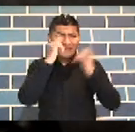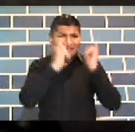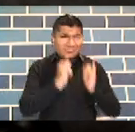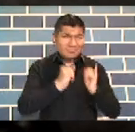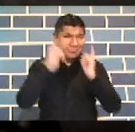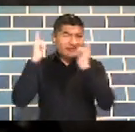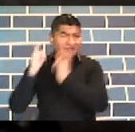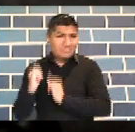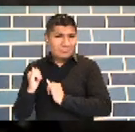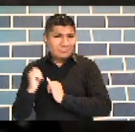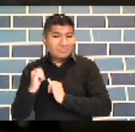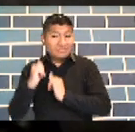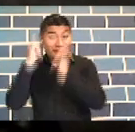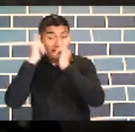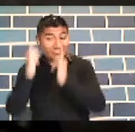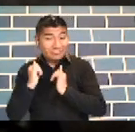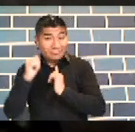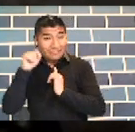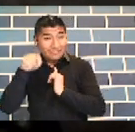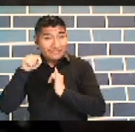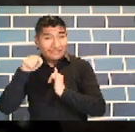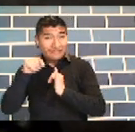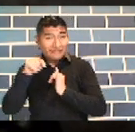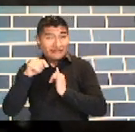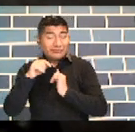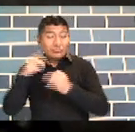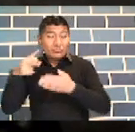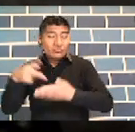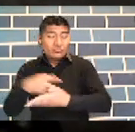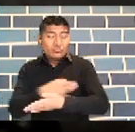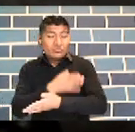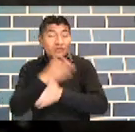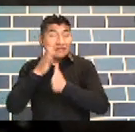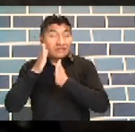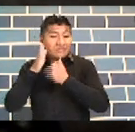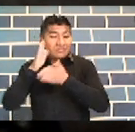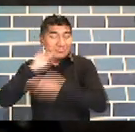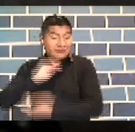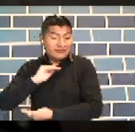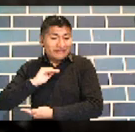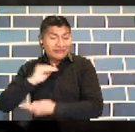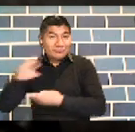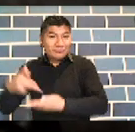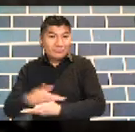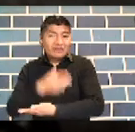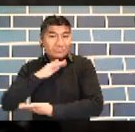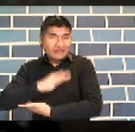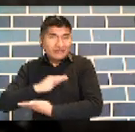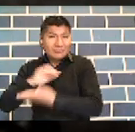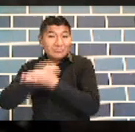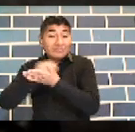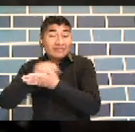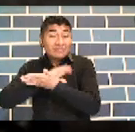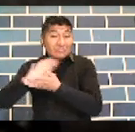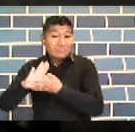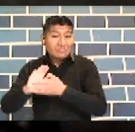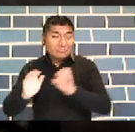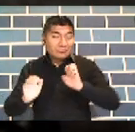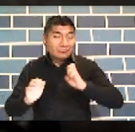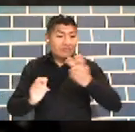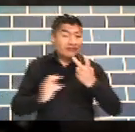imágenes. La primera, la de ser el cordero, un cordero inmolado, y la